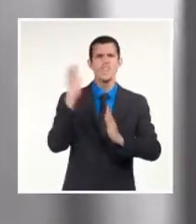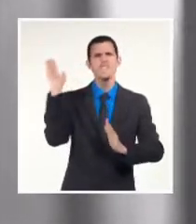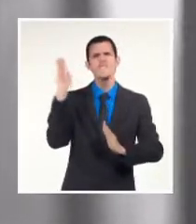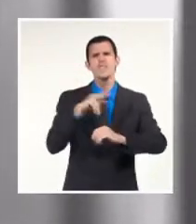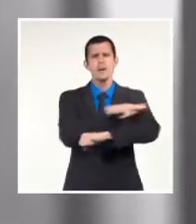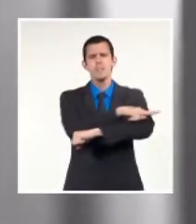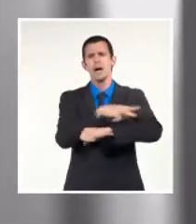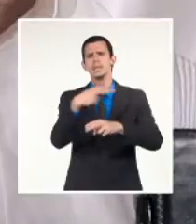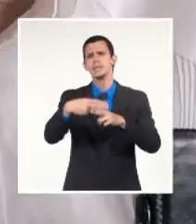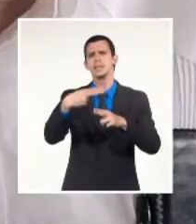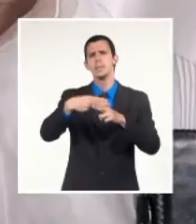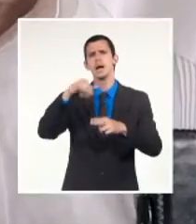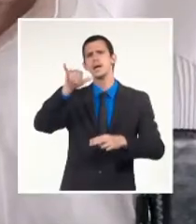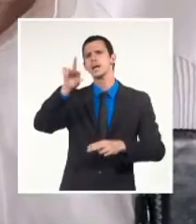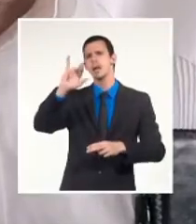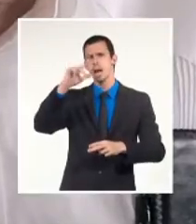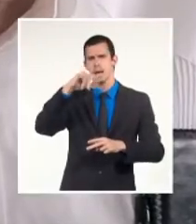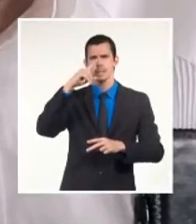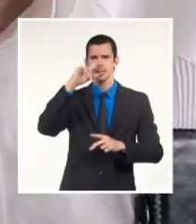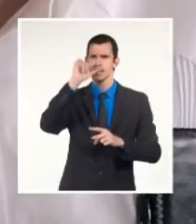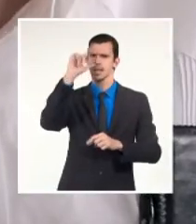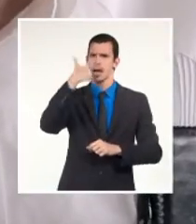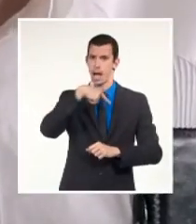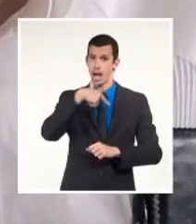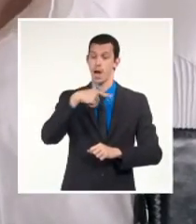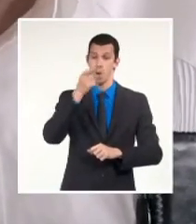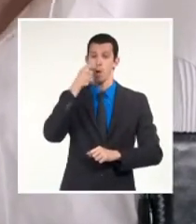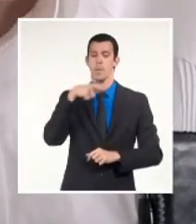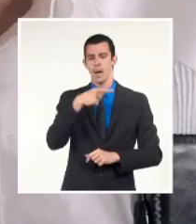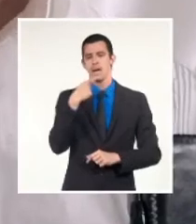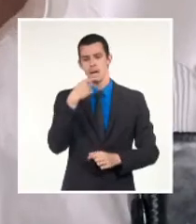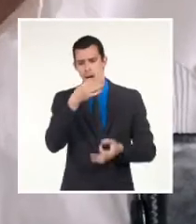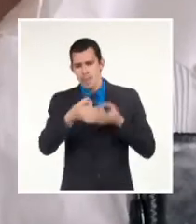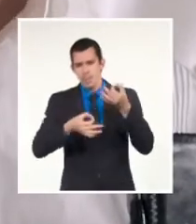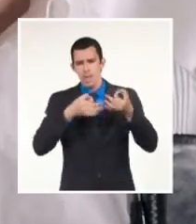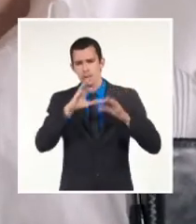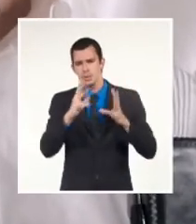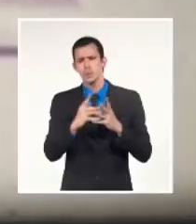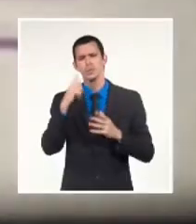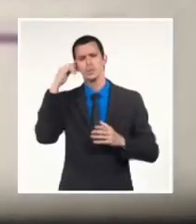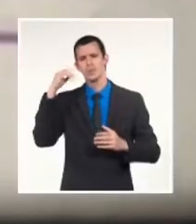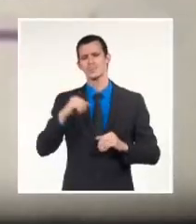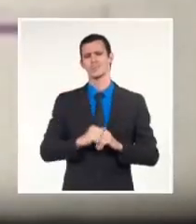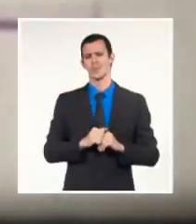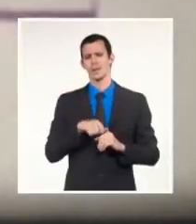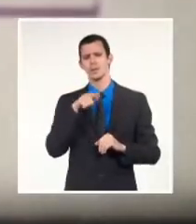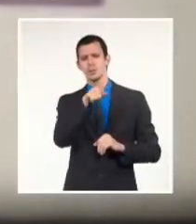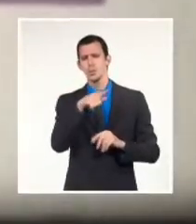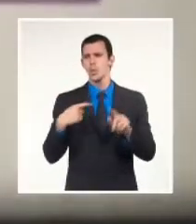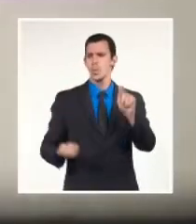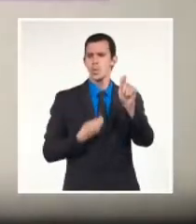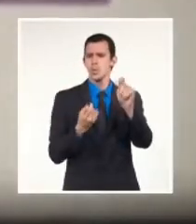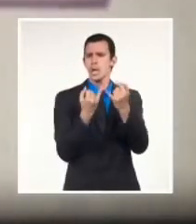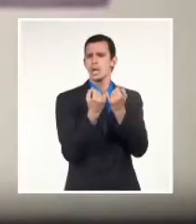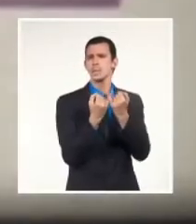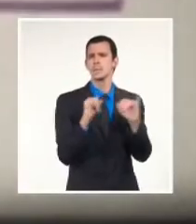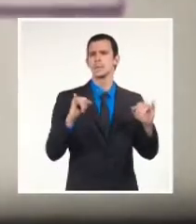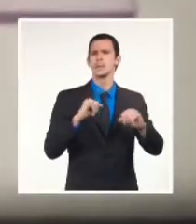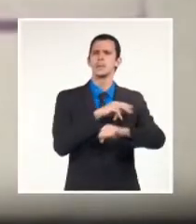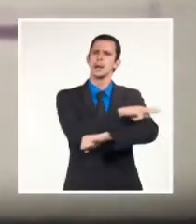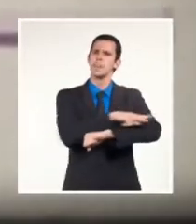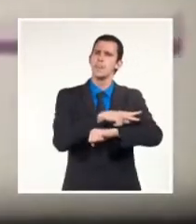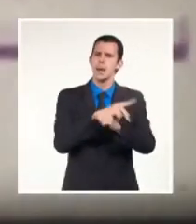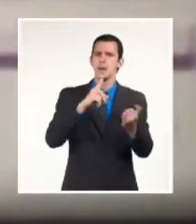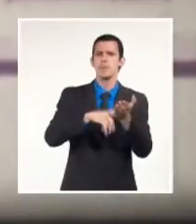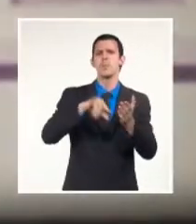Y él entendía la lucha puertorriqueña porque Irlanda tuvo más o menos esa lucha. Y nos hicimos amigos. Por